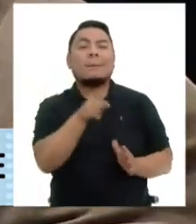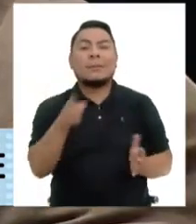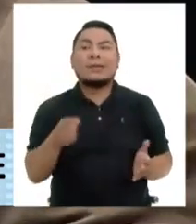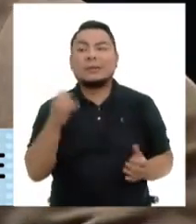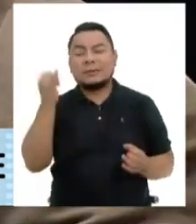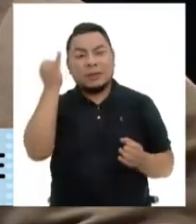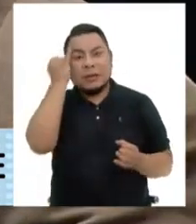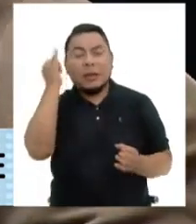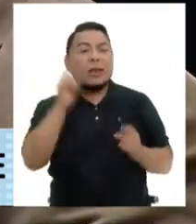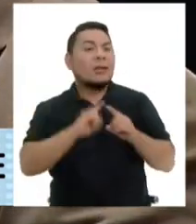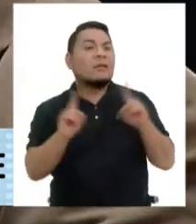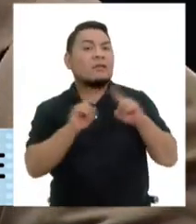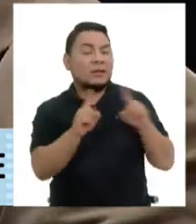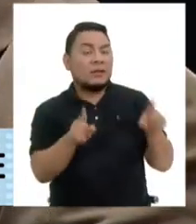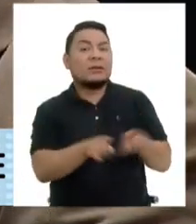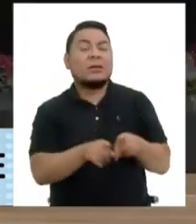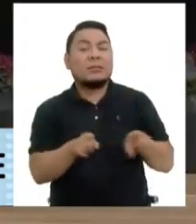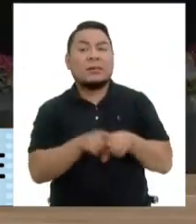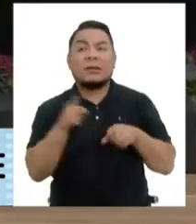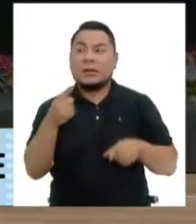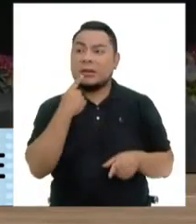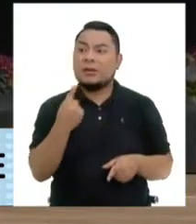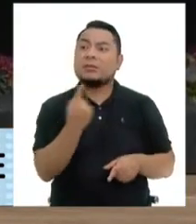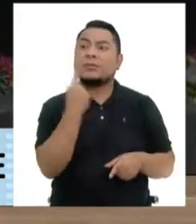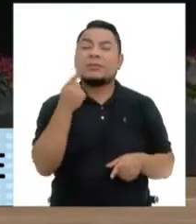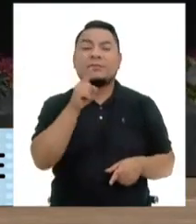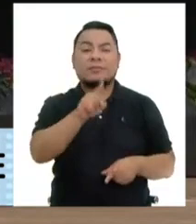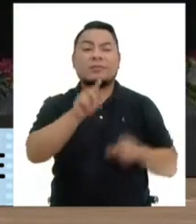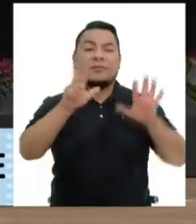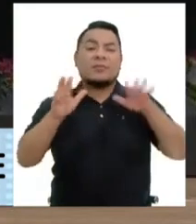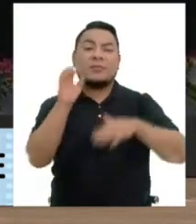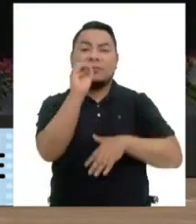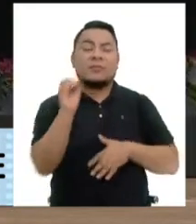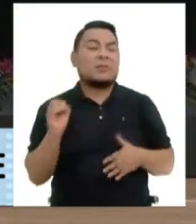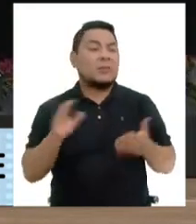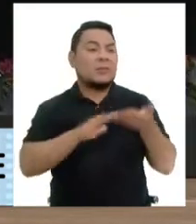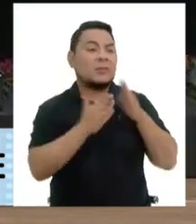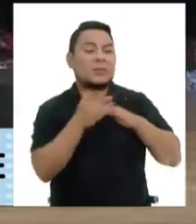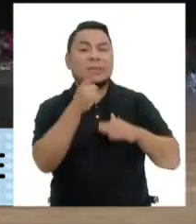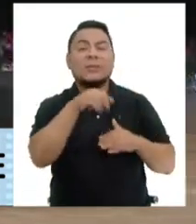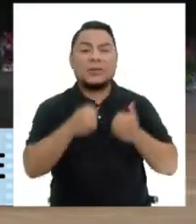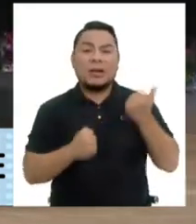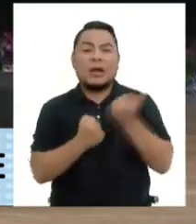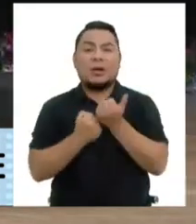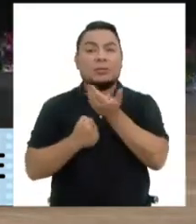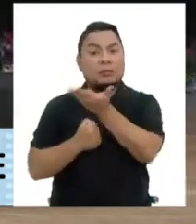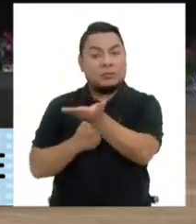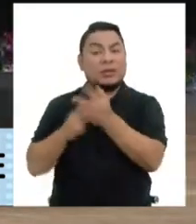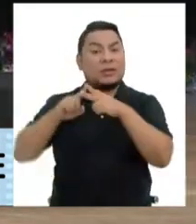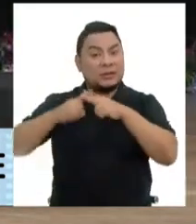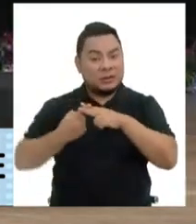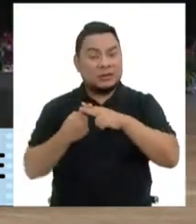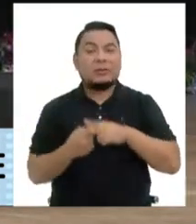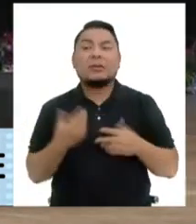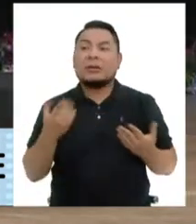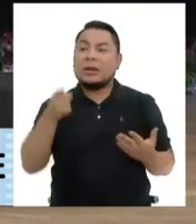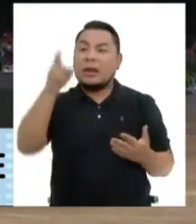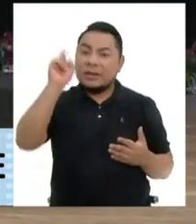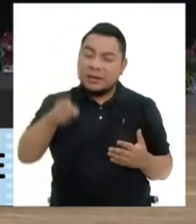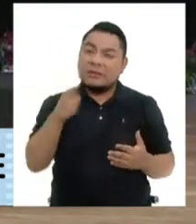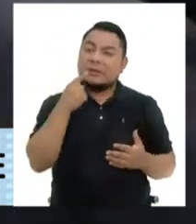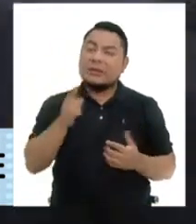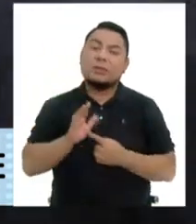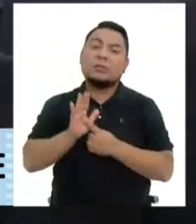ideas diferentes. Asimismo, afirmó que solo un 18% de la población lo respaldó inicialmente, por lo que